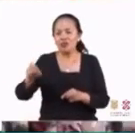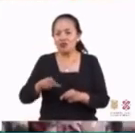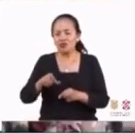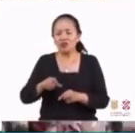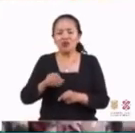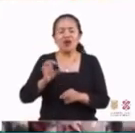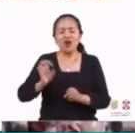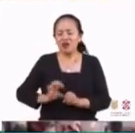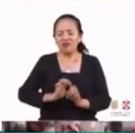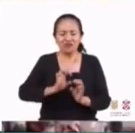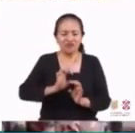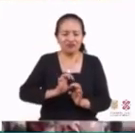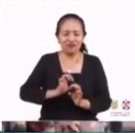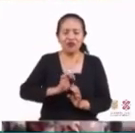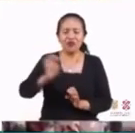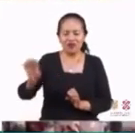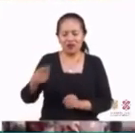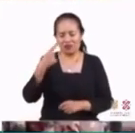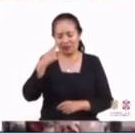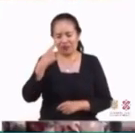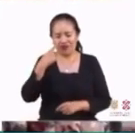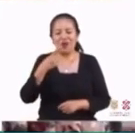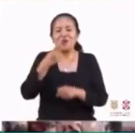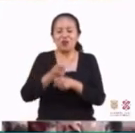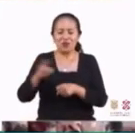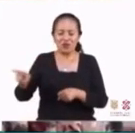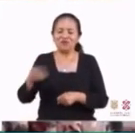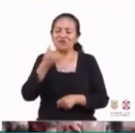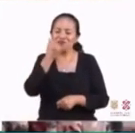Son dos cosas. Primero, es erróneo lo que publicaron ustedes,